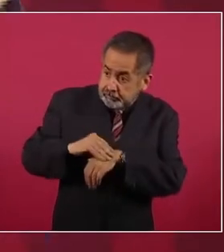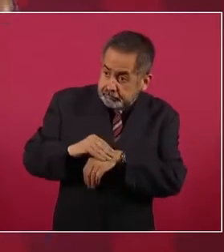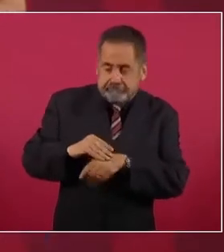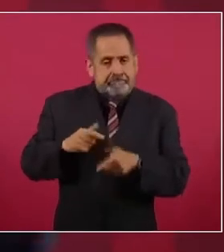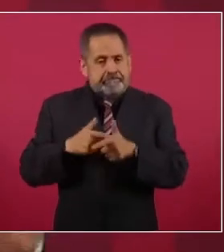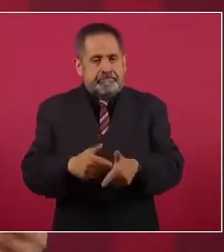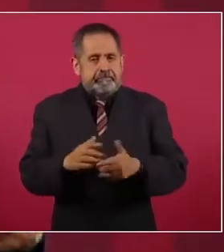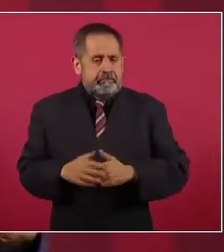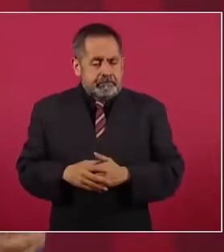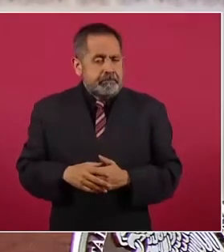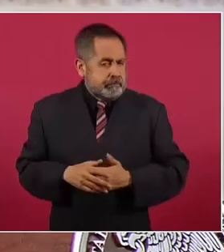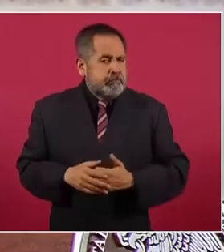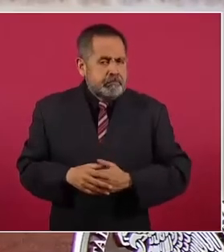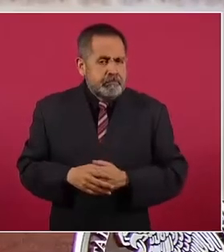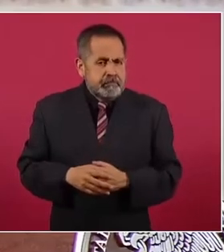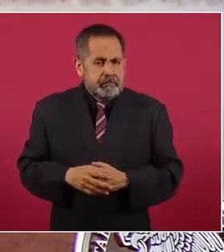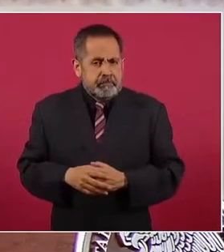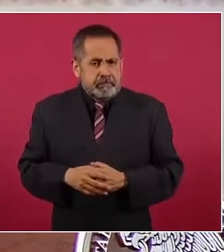antes